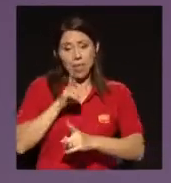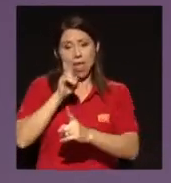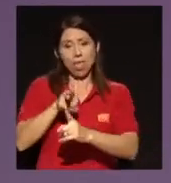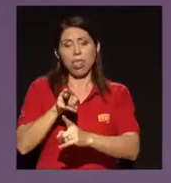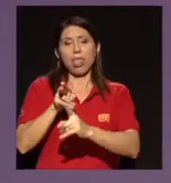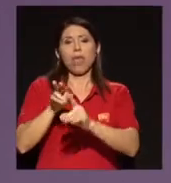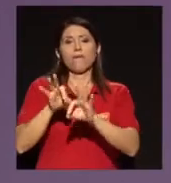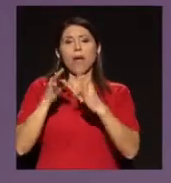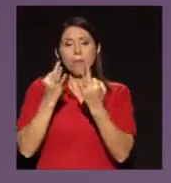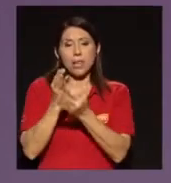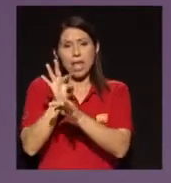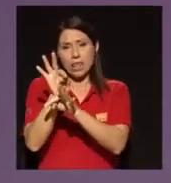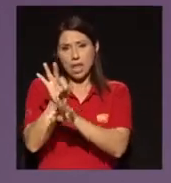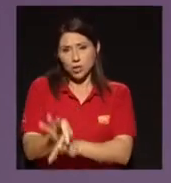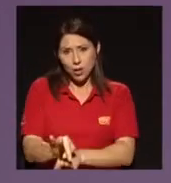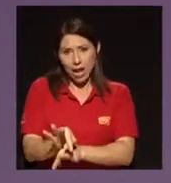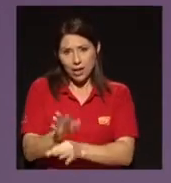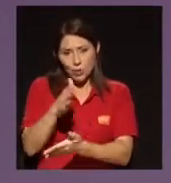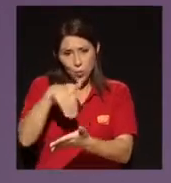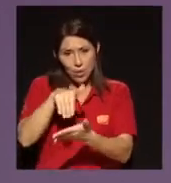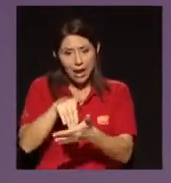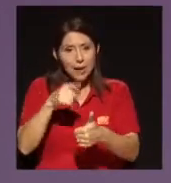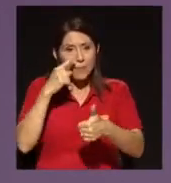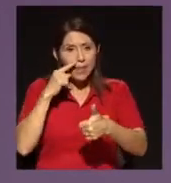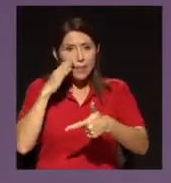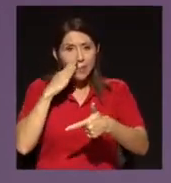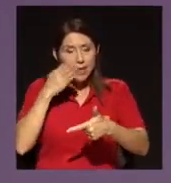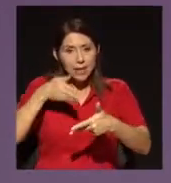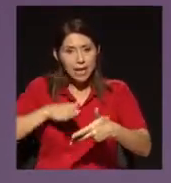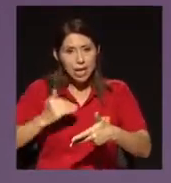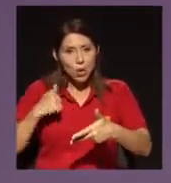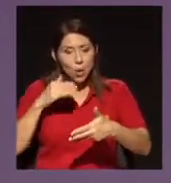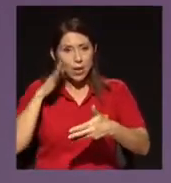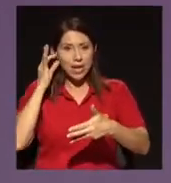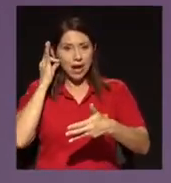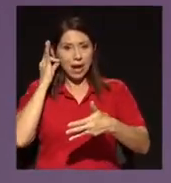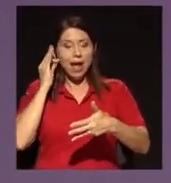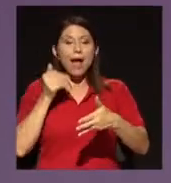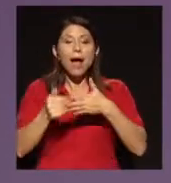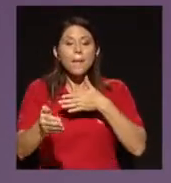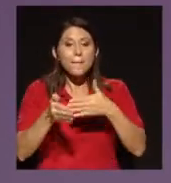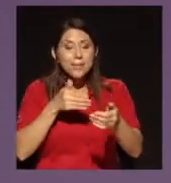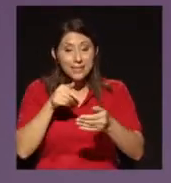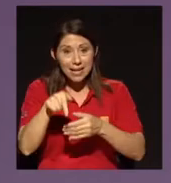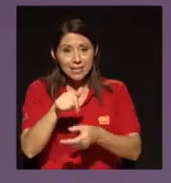¿verdad? Nuclear, padre, madre, hijo, hija. A pesar de ese cambio,